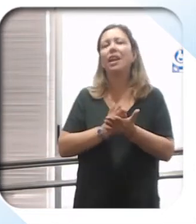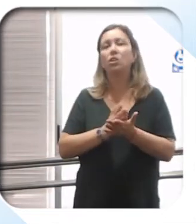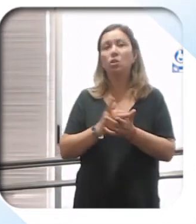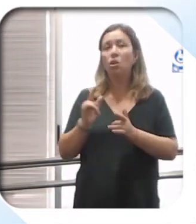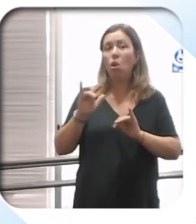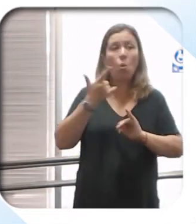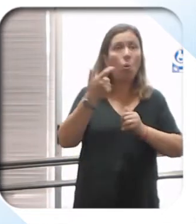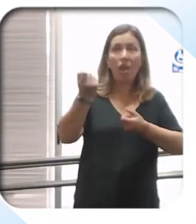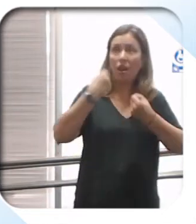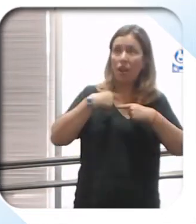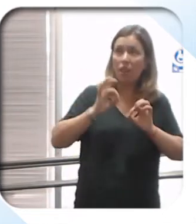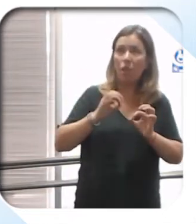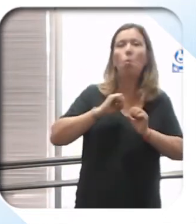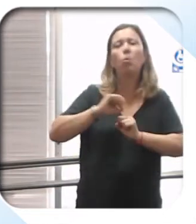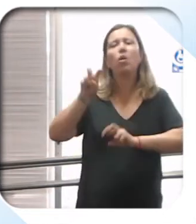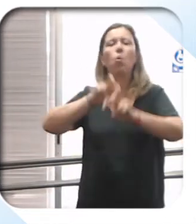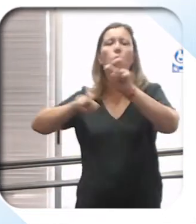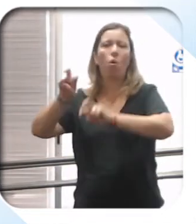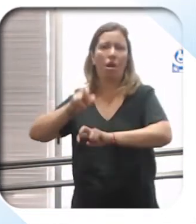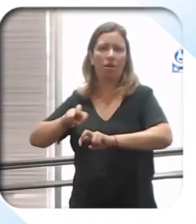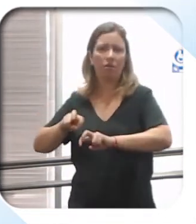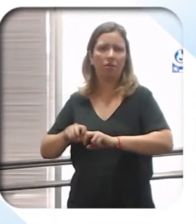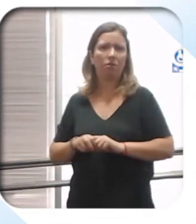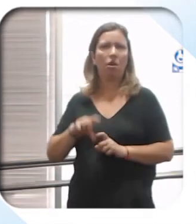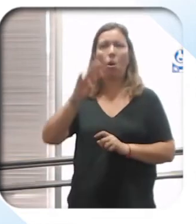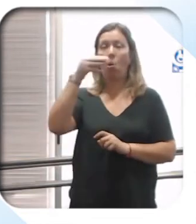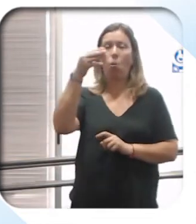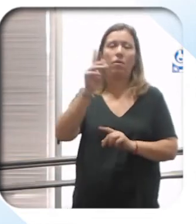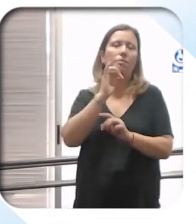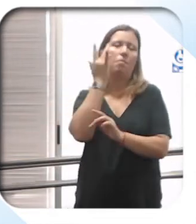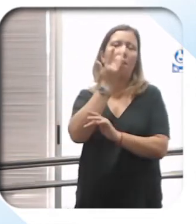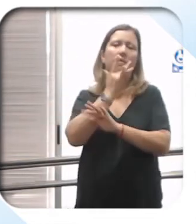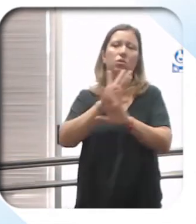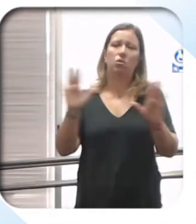dan, buscarlo. La web es maravillosa.